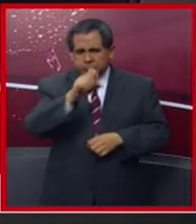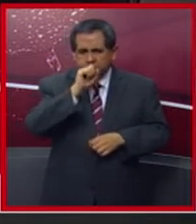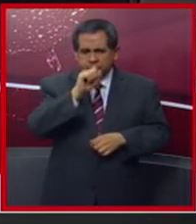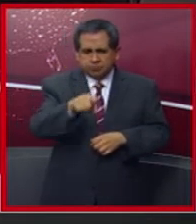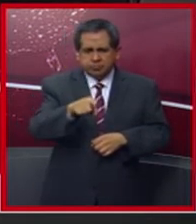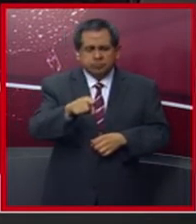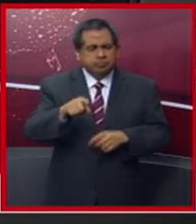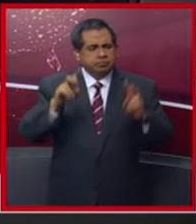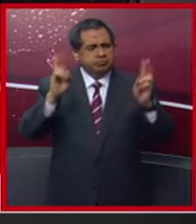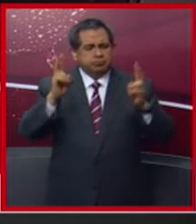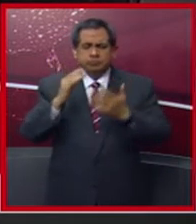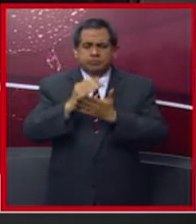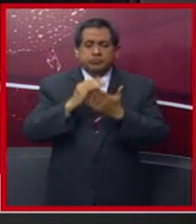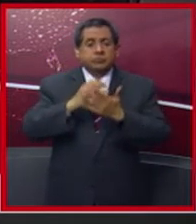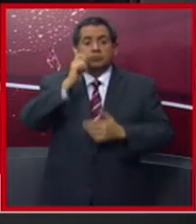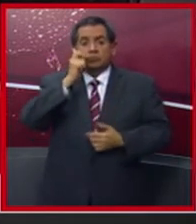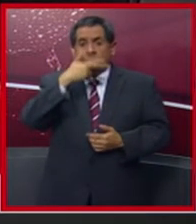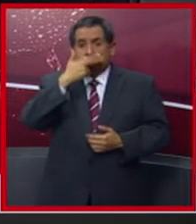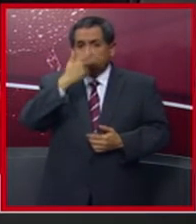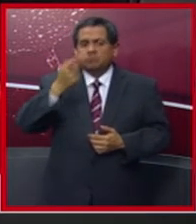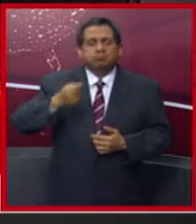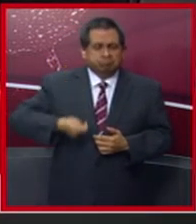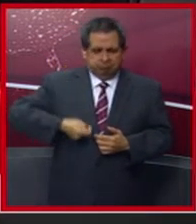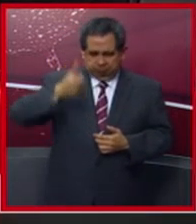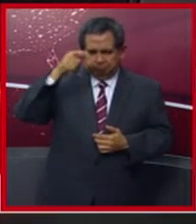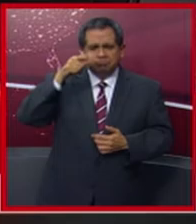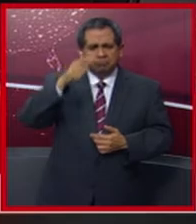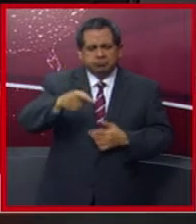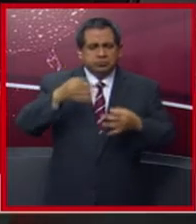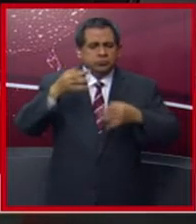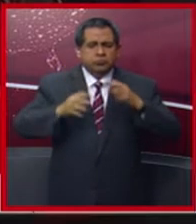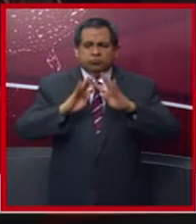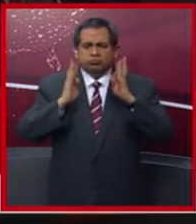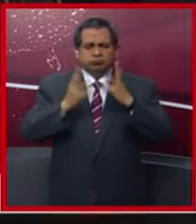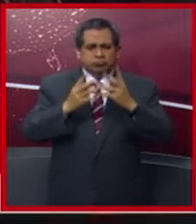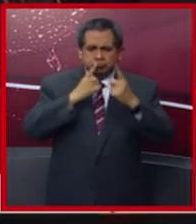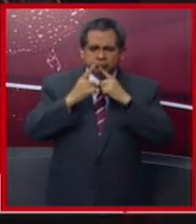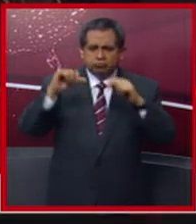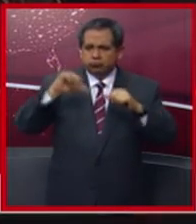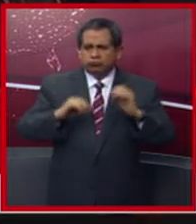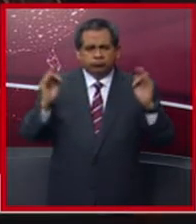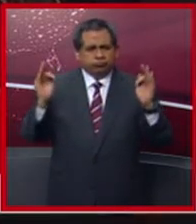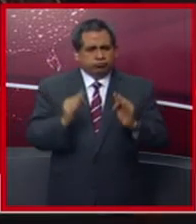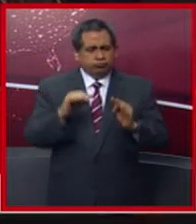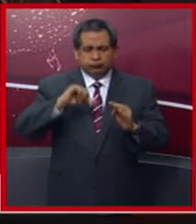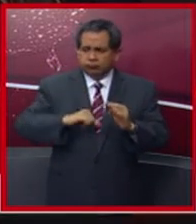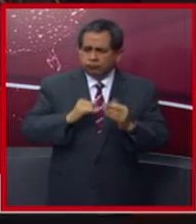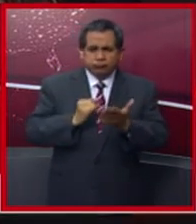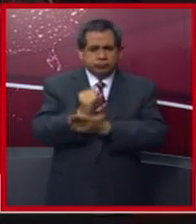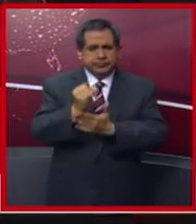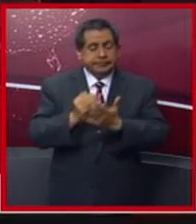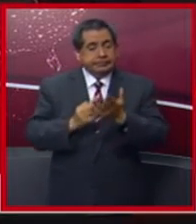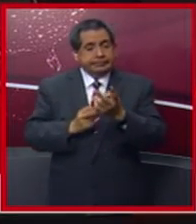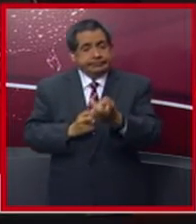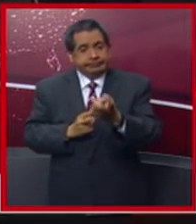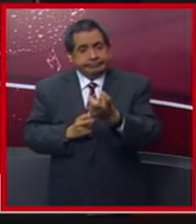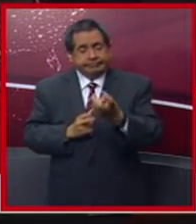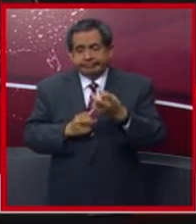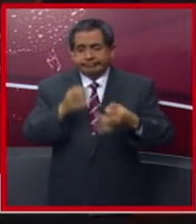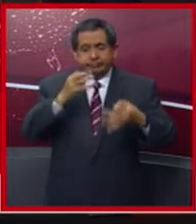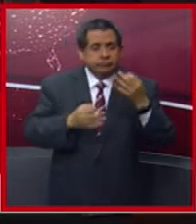al tema, pues bueno, Chihuahua ha sido uno de los precursores en este sentido, y es lo que se busca, que la justicia venga de acuerdo a las necesidades de